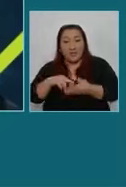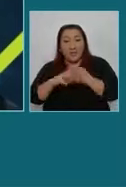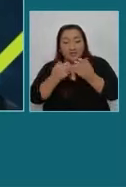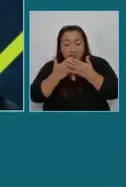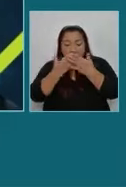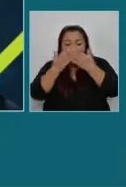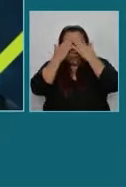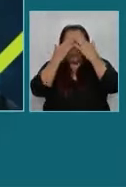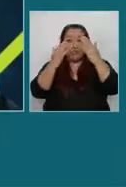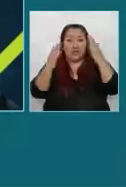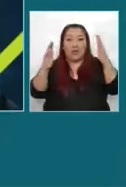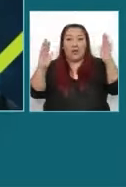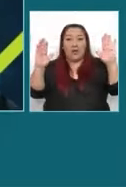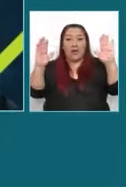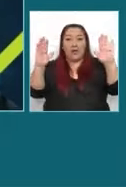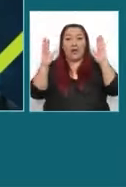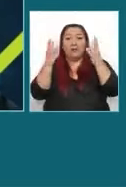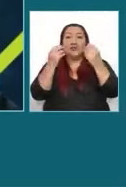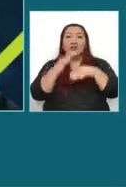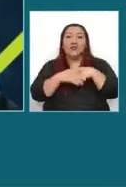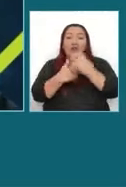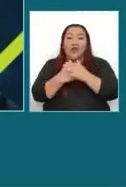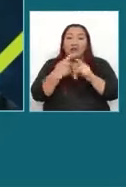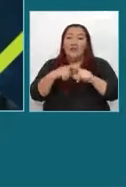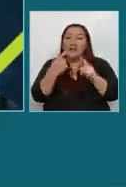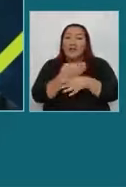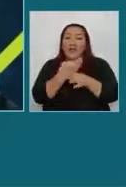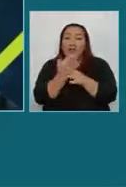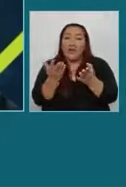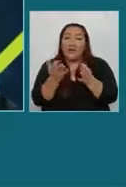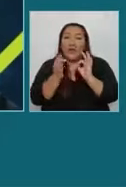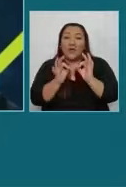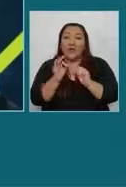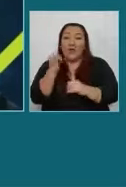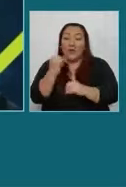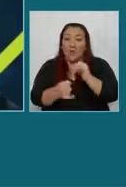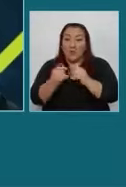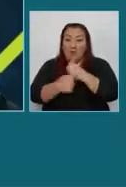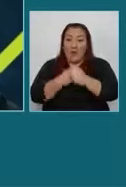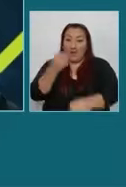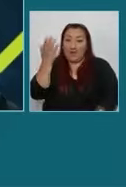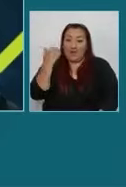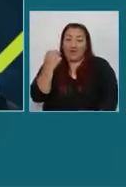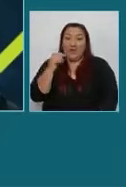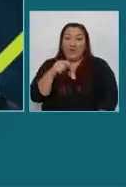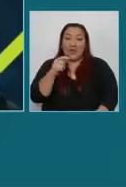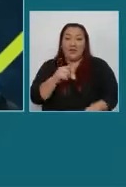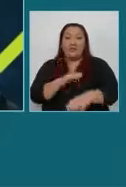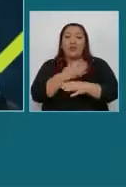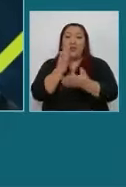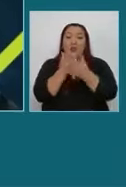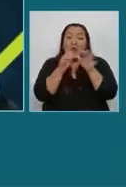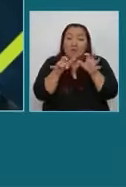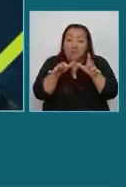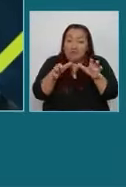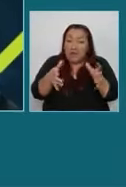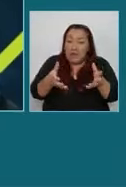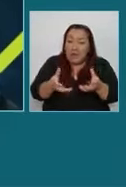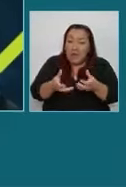el futuro de la humanidad, y precisamente los 2 últimos años de pandemia,